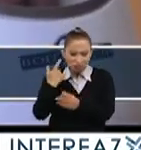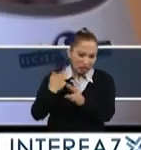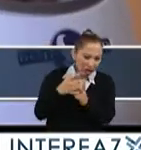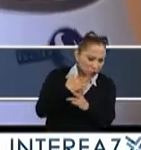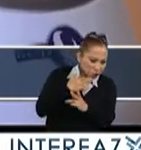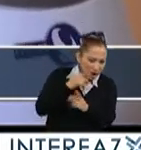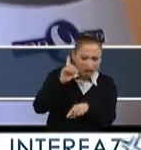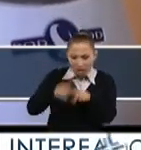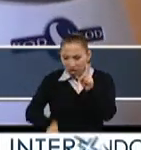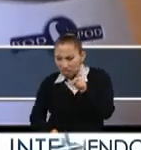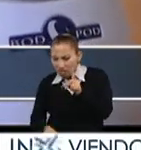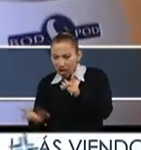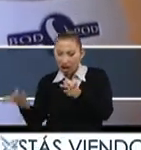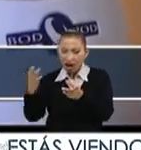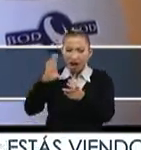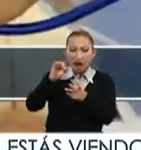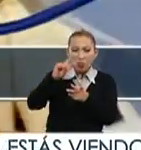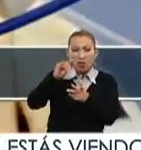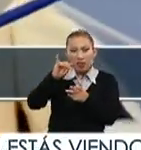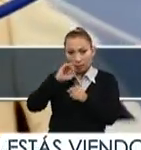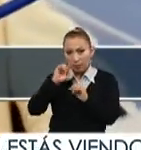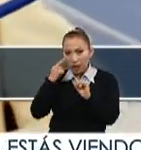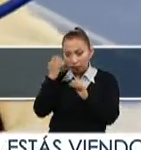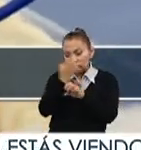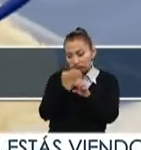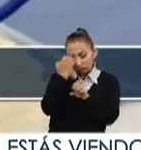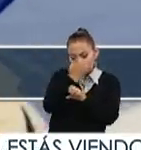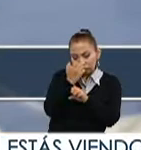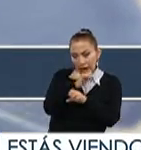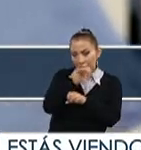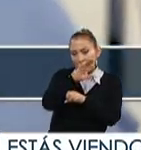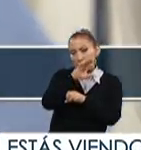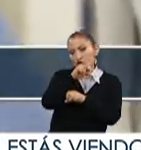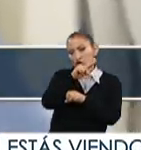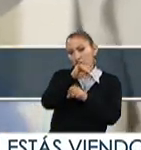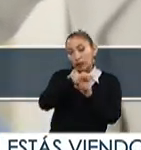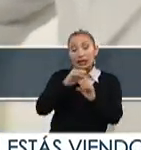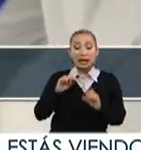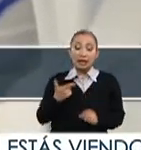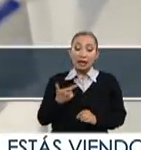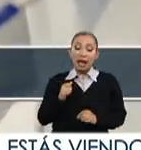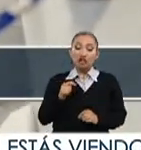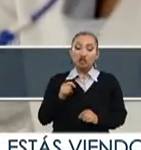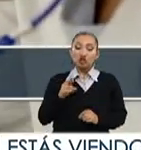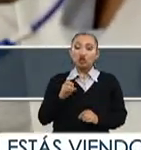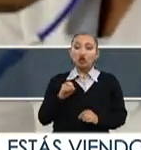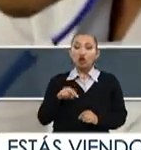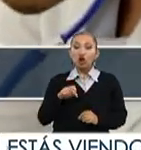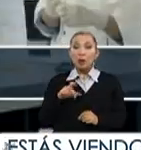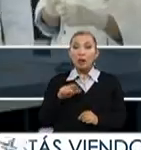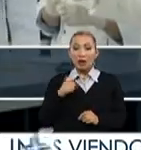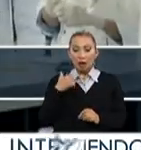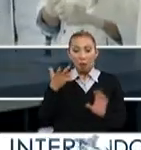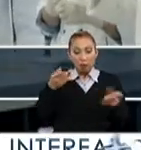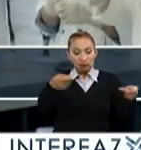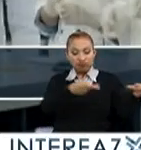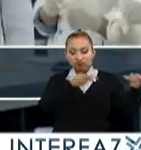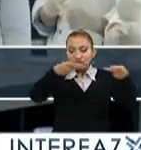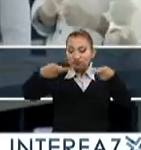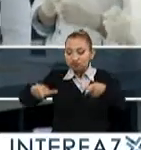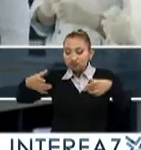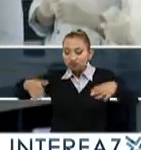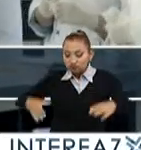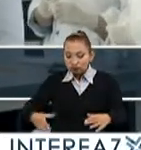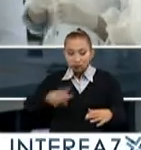libre de esto, ¿no? Entonces esto puede ser un área también para el nutriólogo. Gastronomía, ¿no? La presentación de los platillos, porque una cosa es